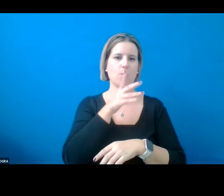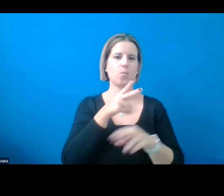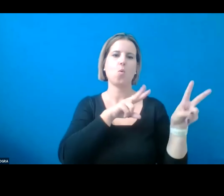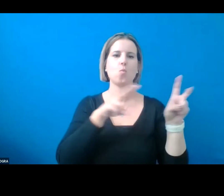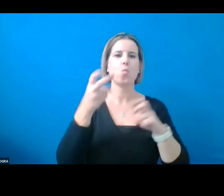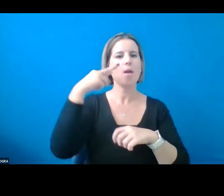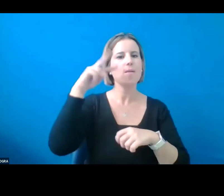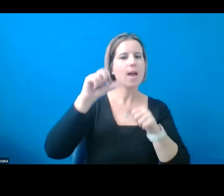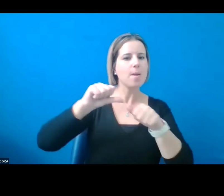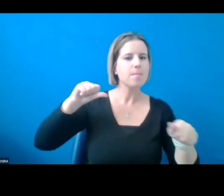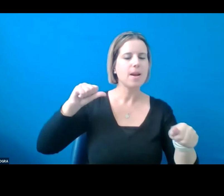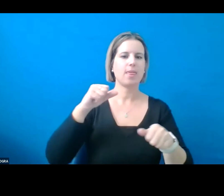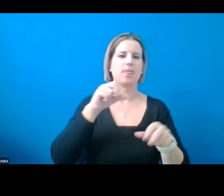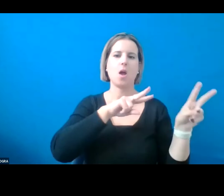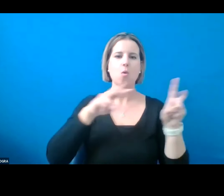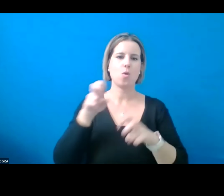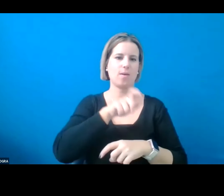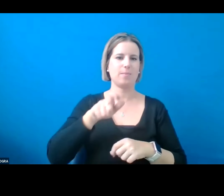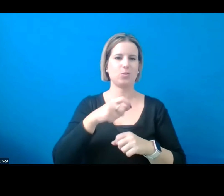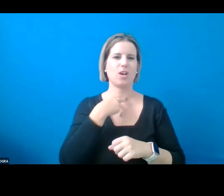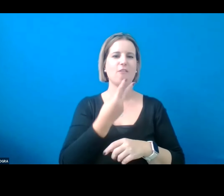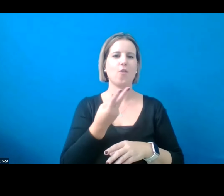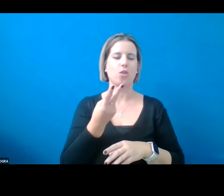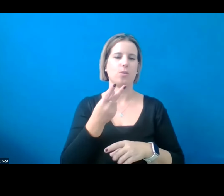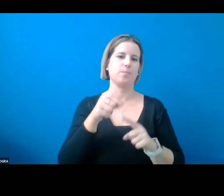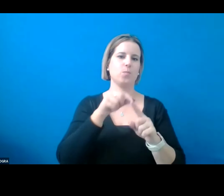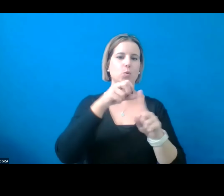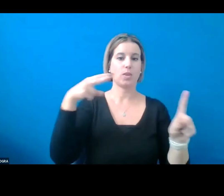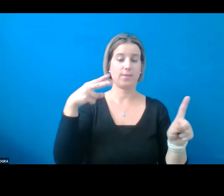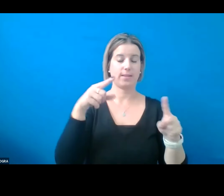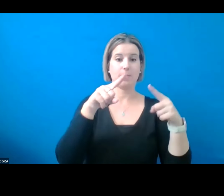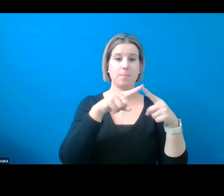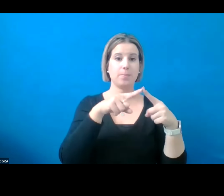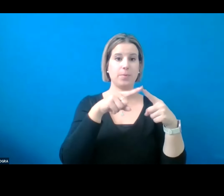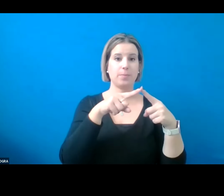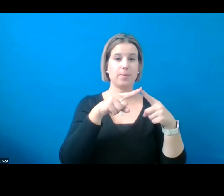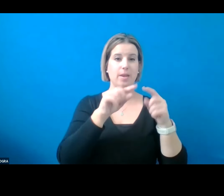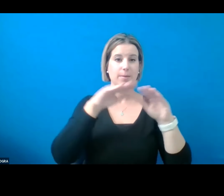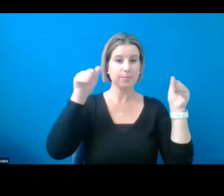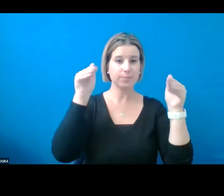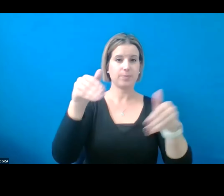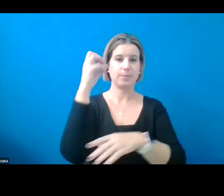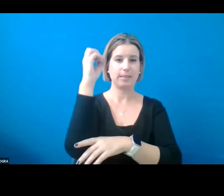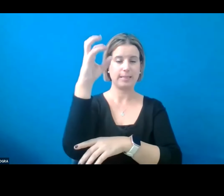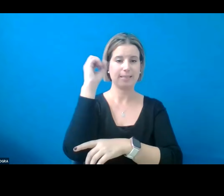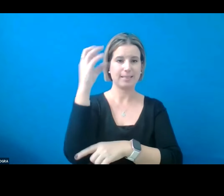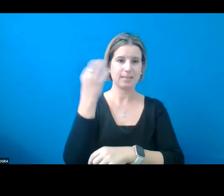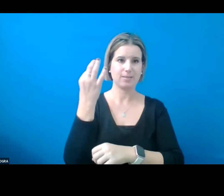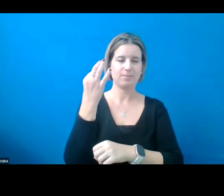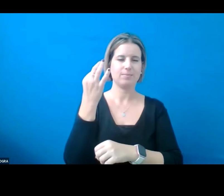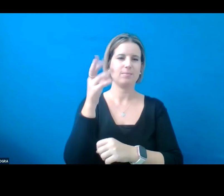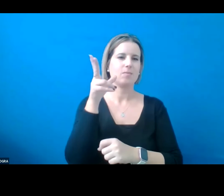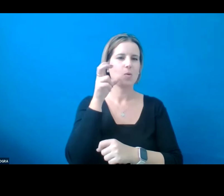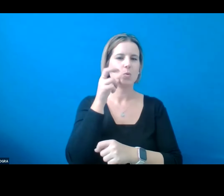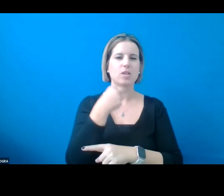experiencias, nuevas voces y perspectivas. En la primera de las intervenciones vamos a escuchar la voz